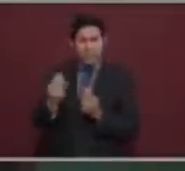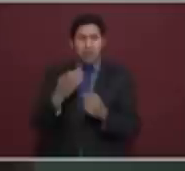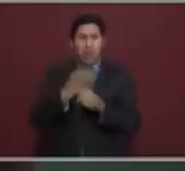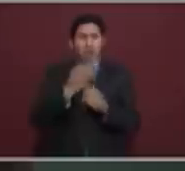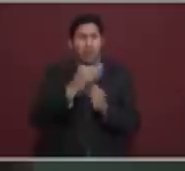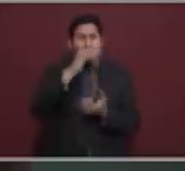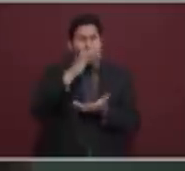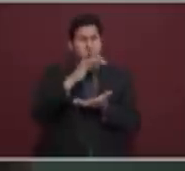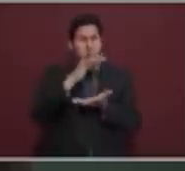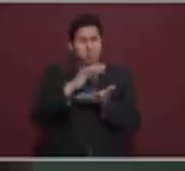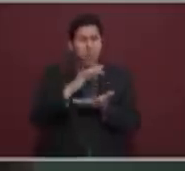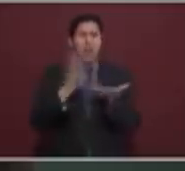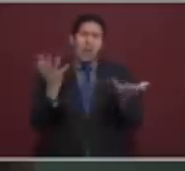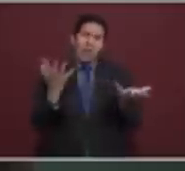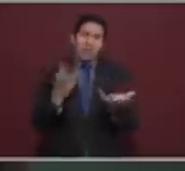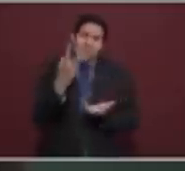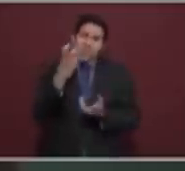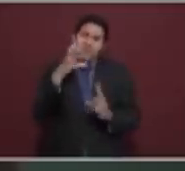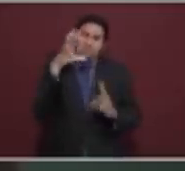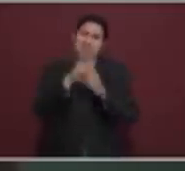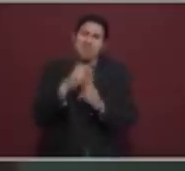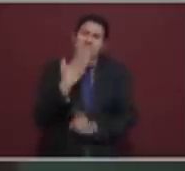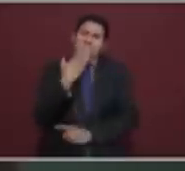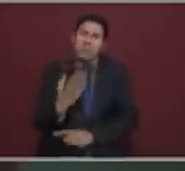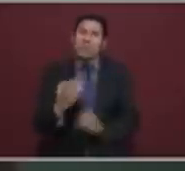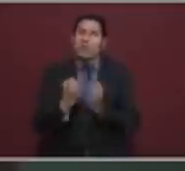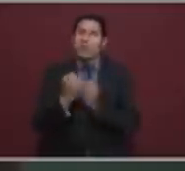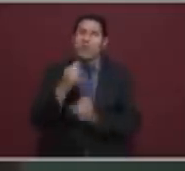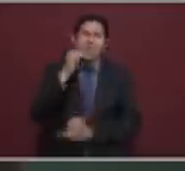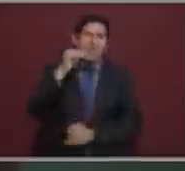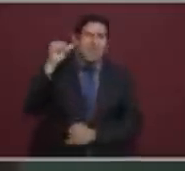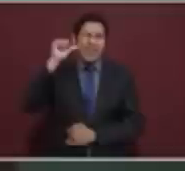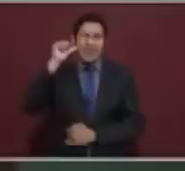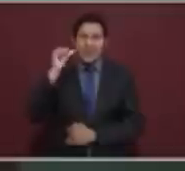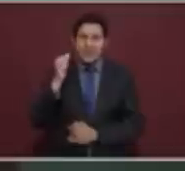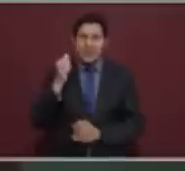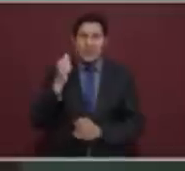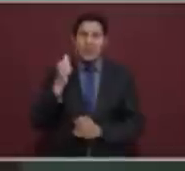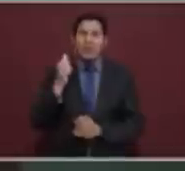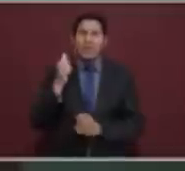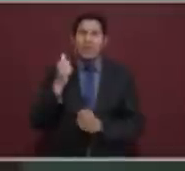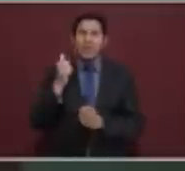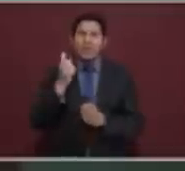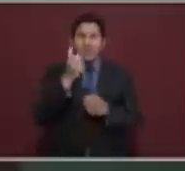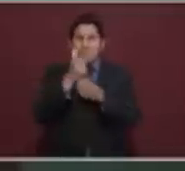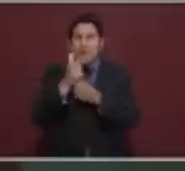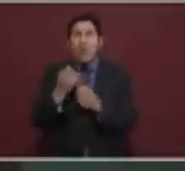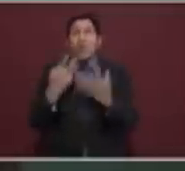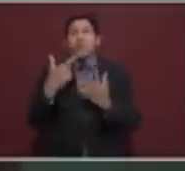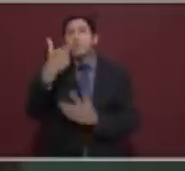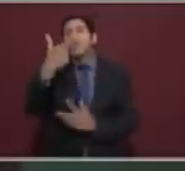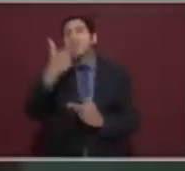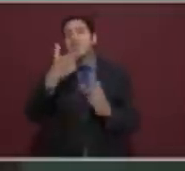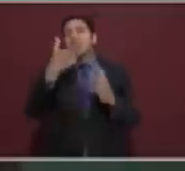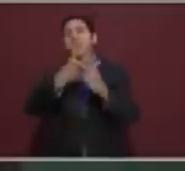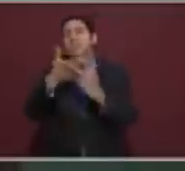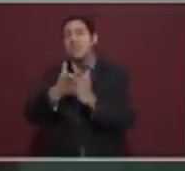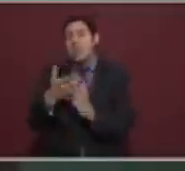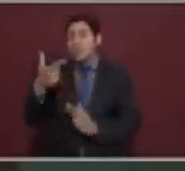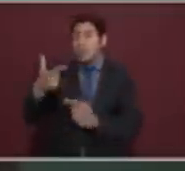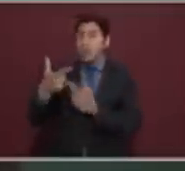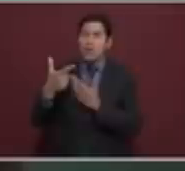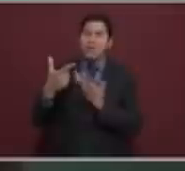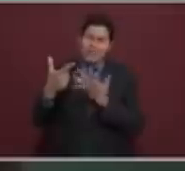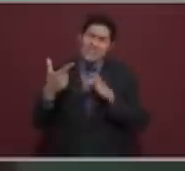logrado en el día de ayer fueron siete homicidios es una cifra muy